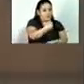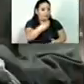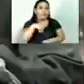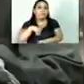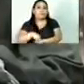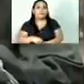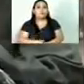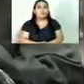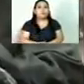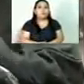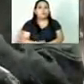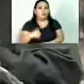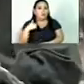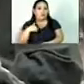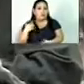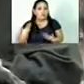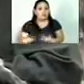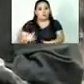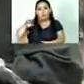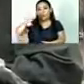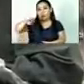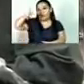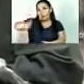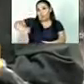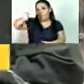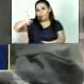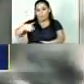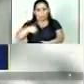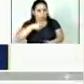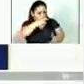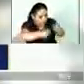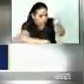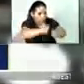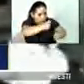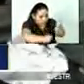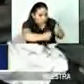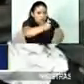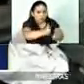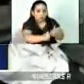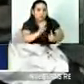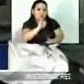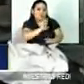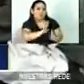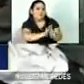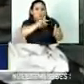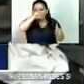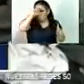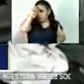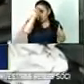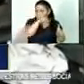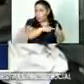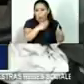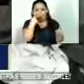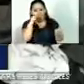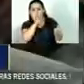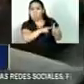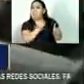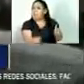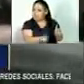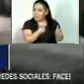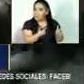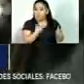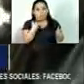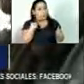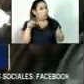Ya está ajustando cuatro meses que la estoy enseñando. El oficio de este señor parece fácil, pero